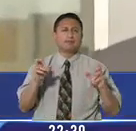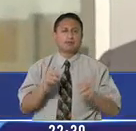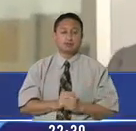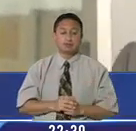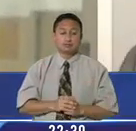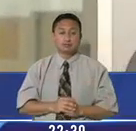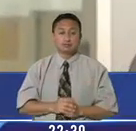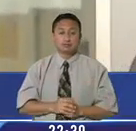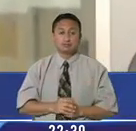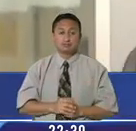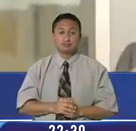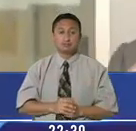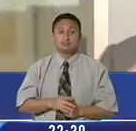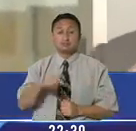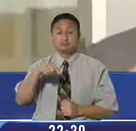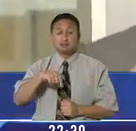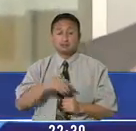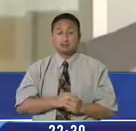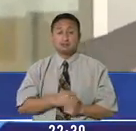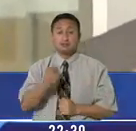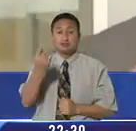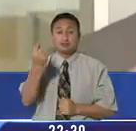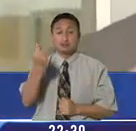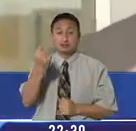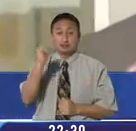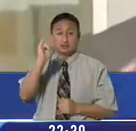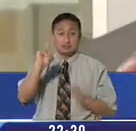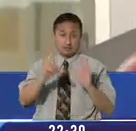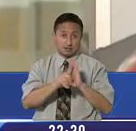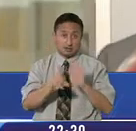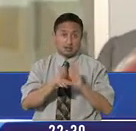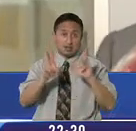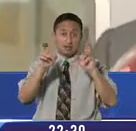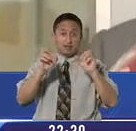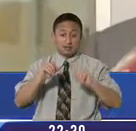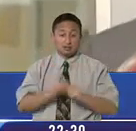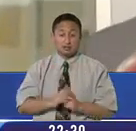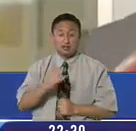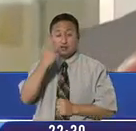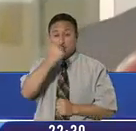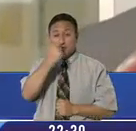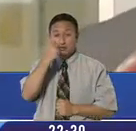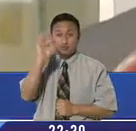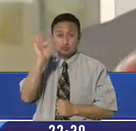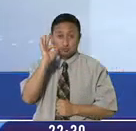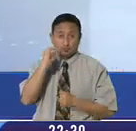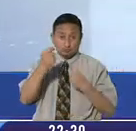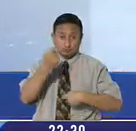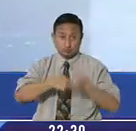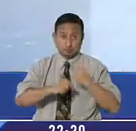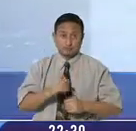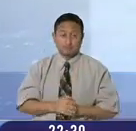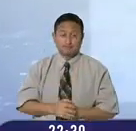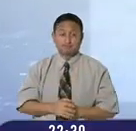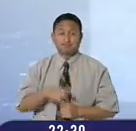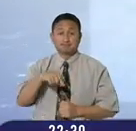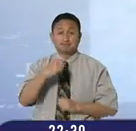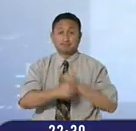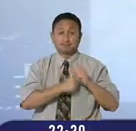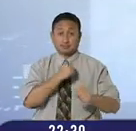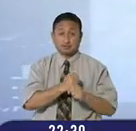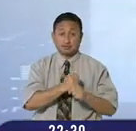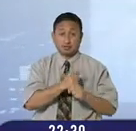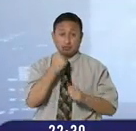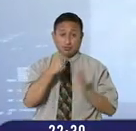el atacar a economías ilegales en cuanto se refiere al tema del narcotráfico y microtráfico. En enero de